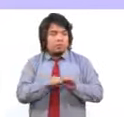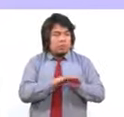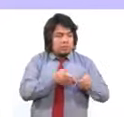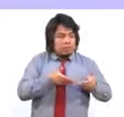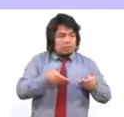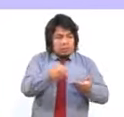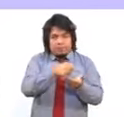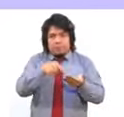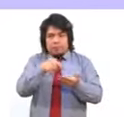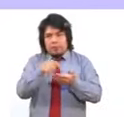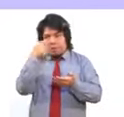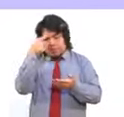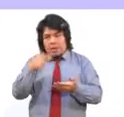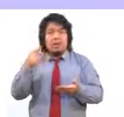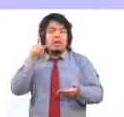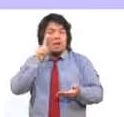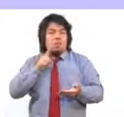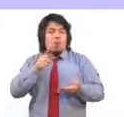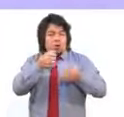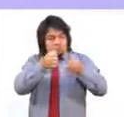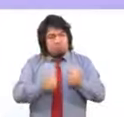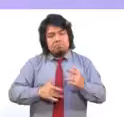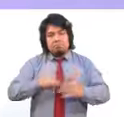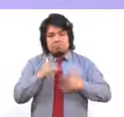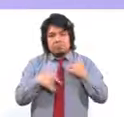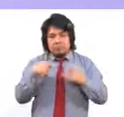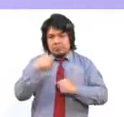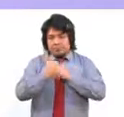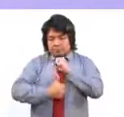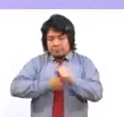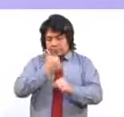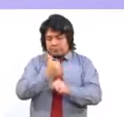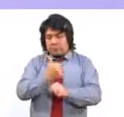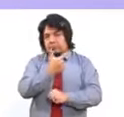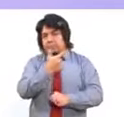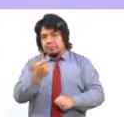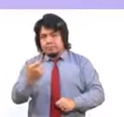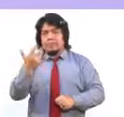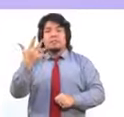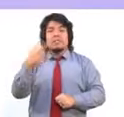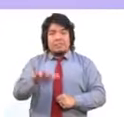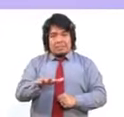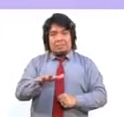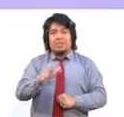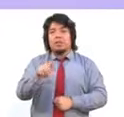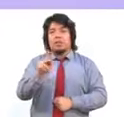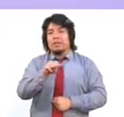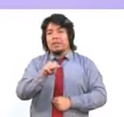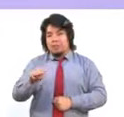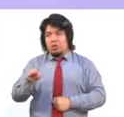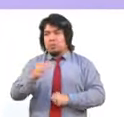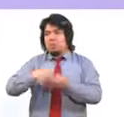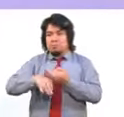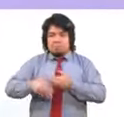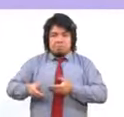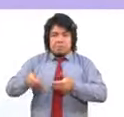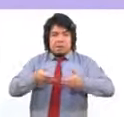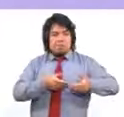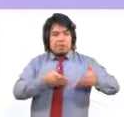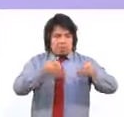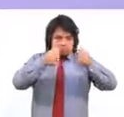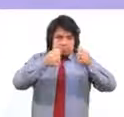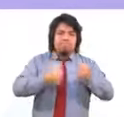para seguridad de las mujeres. Este año completaremos 710 kilómetros de senderos seguros. Es importante